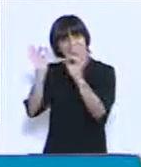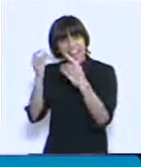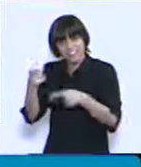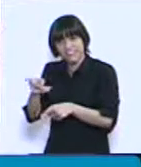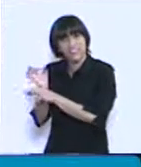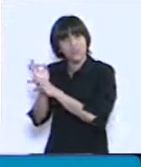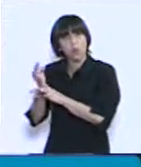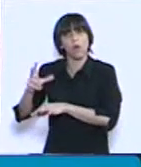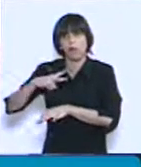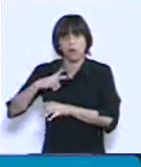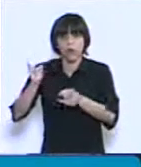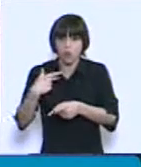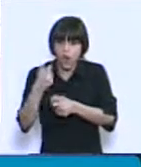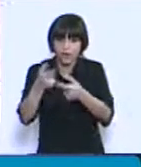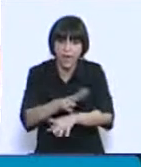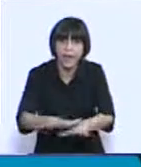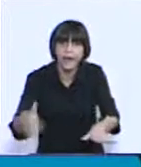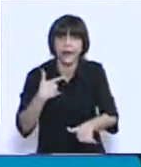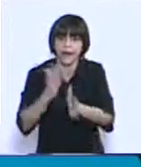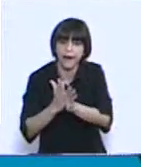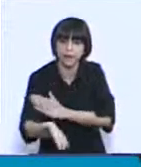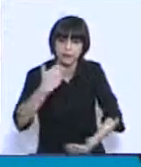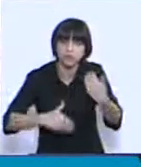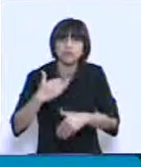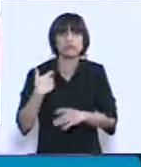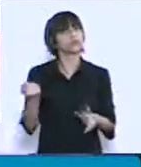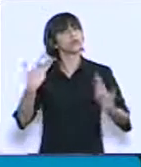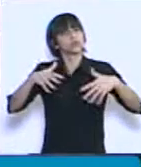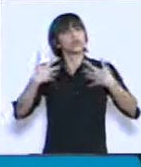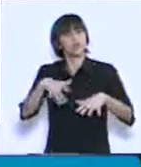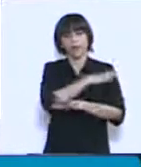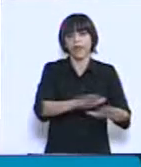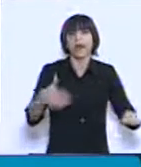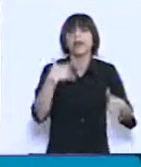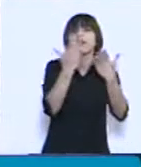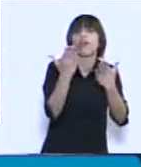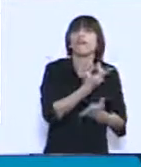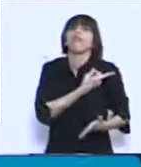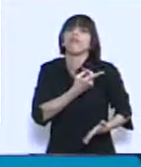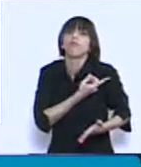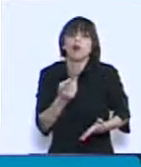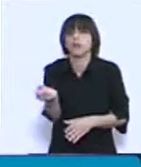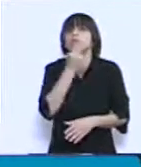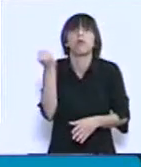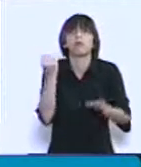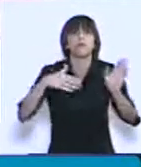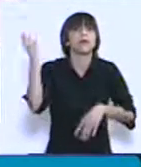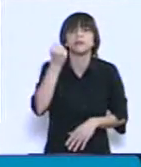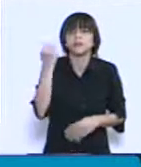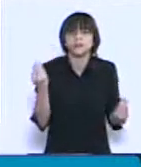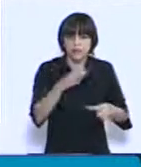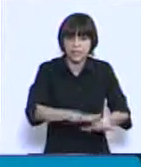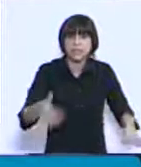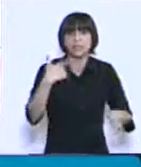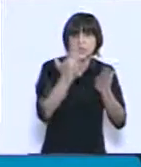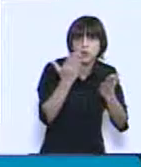error. Lo importante no es dónde estudia, sino que el chico estudie y que se forme. El